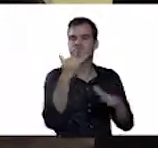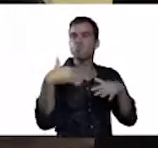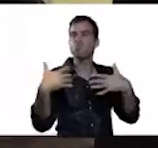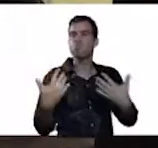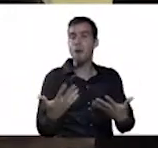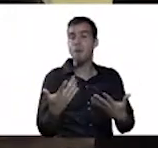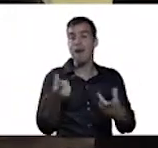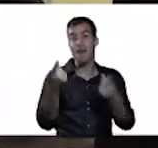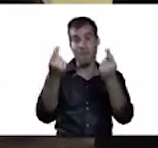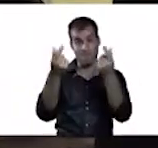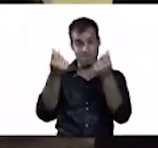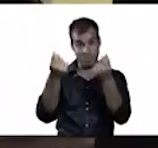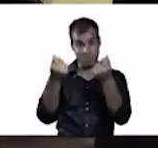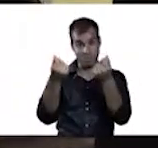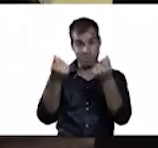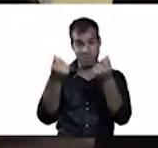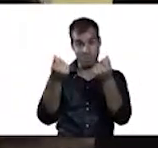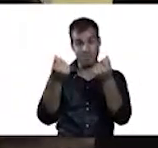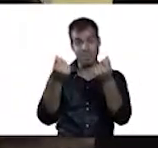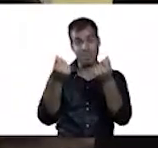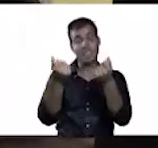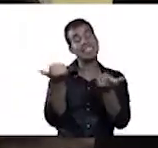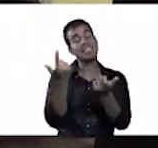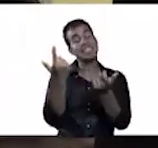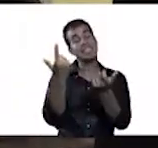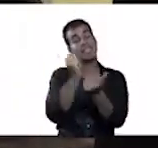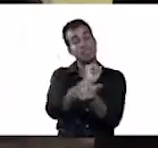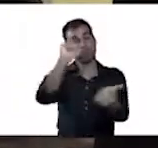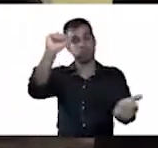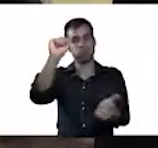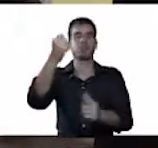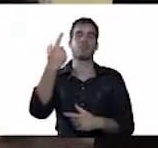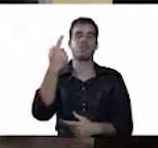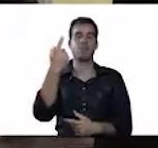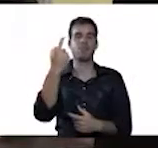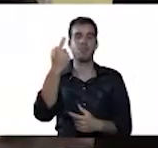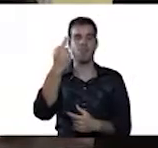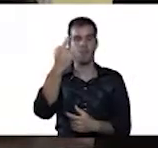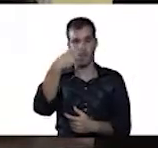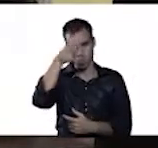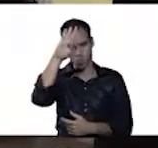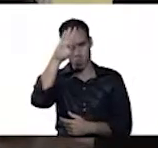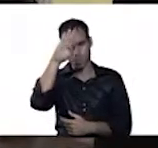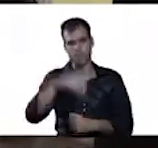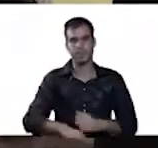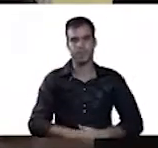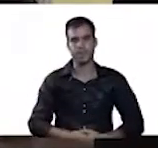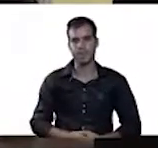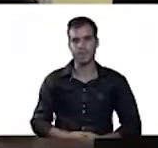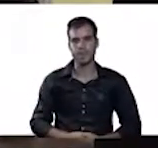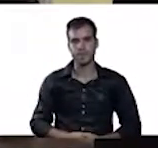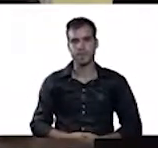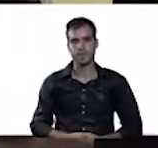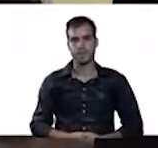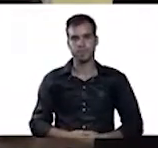que éstas traen para la economía y la soberanía del país.